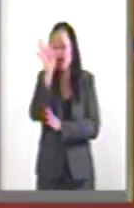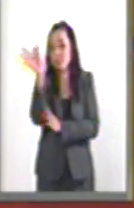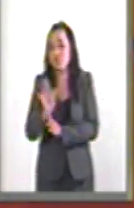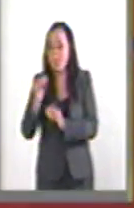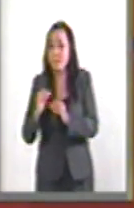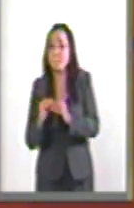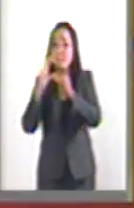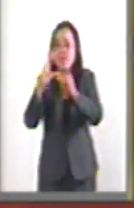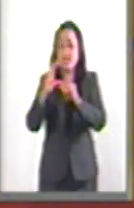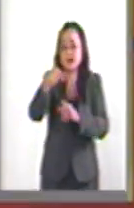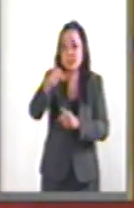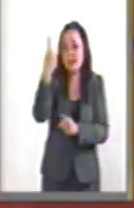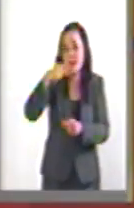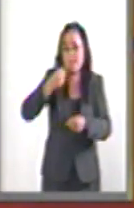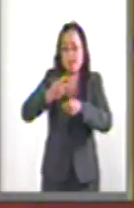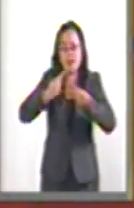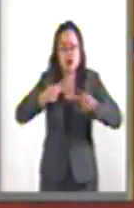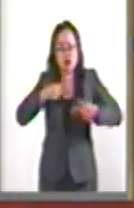840%.